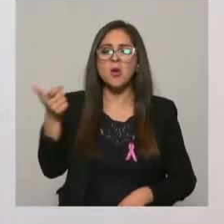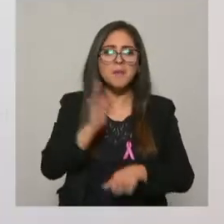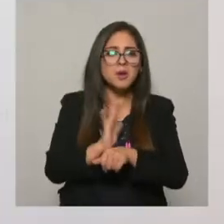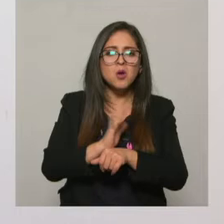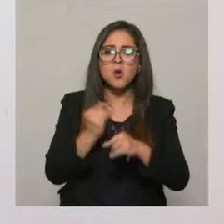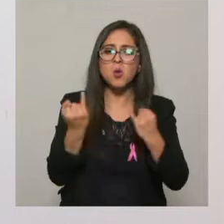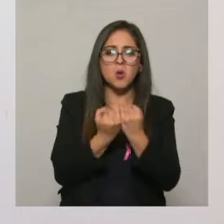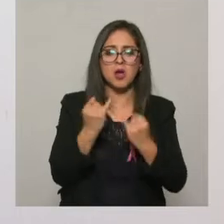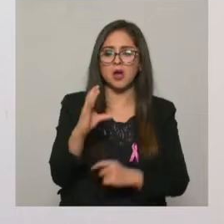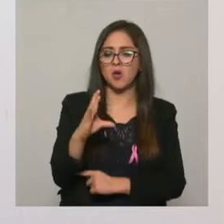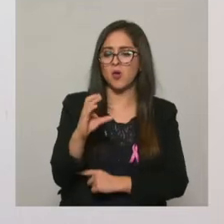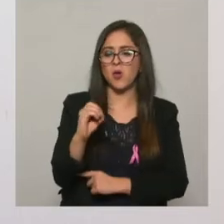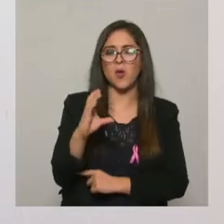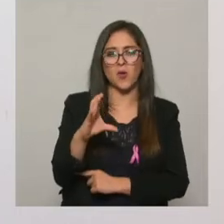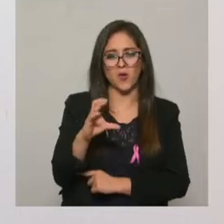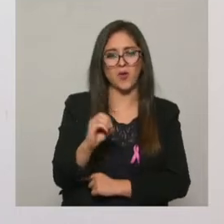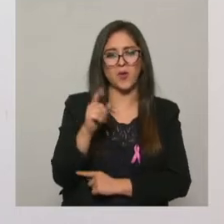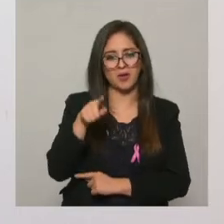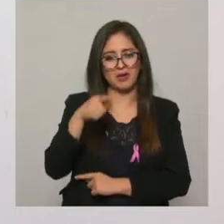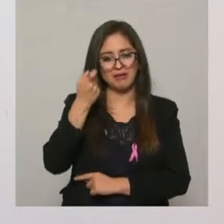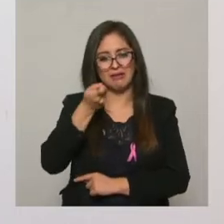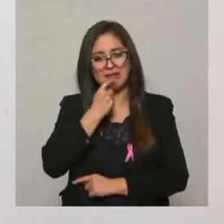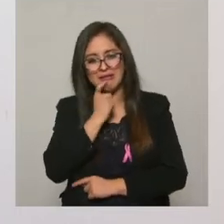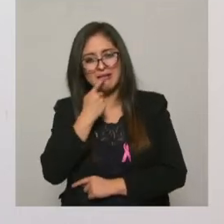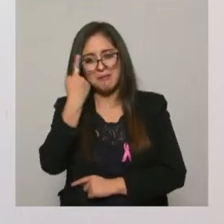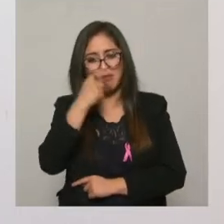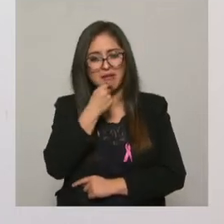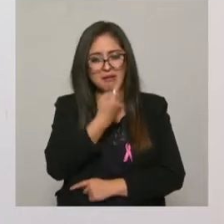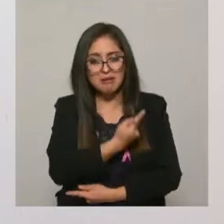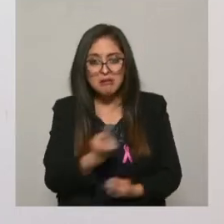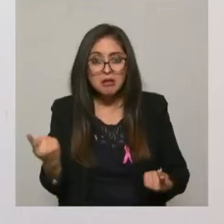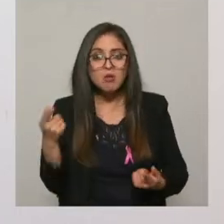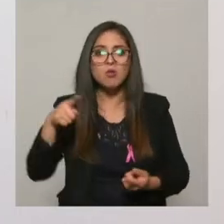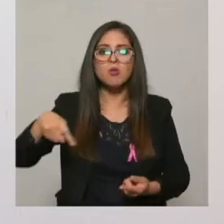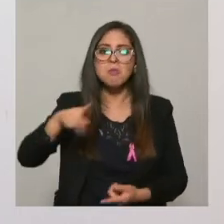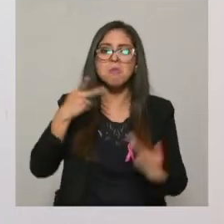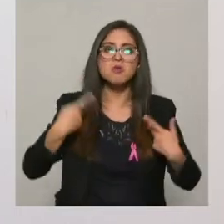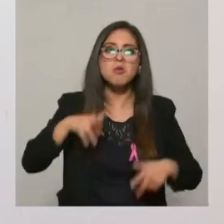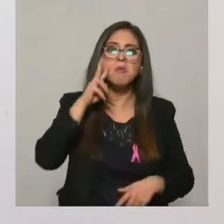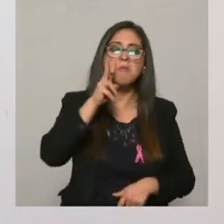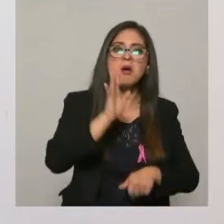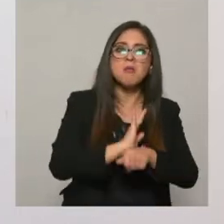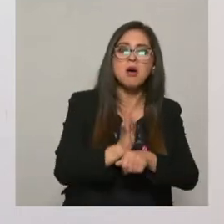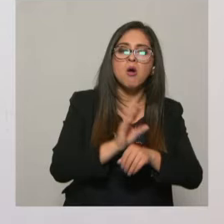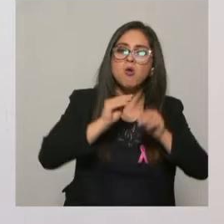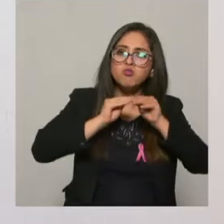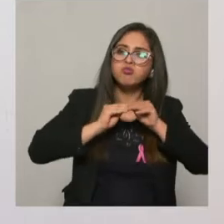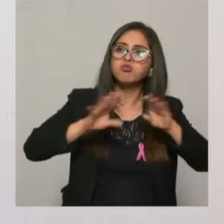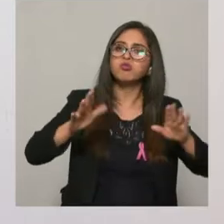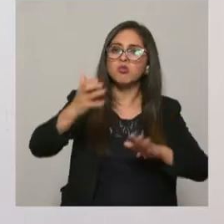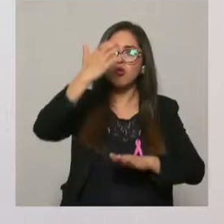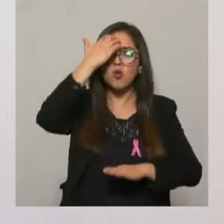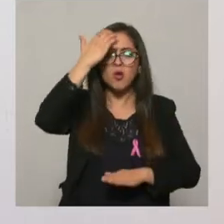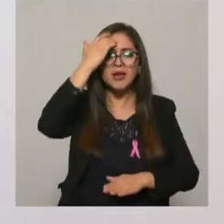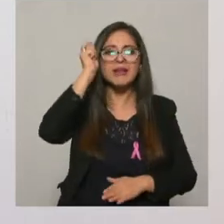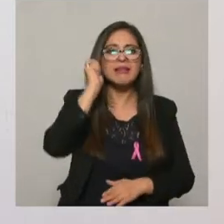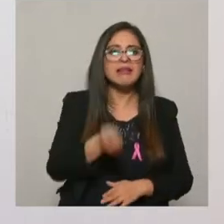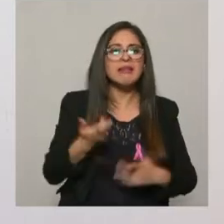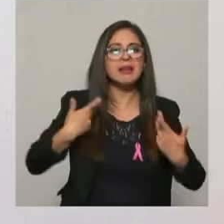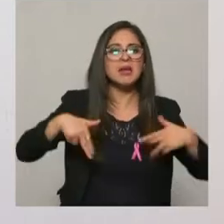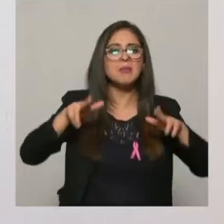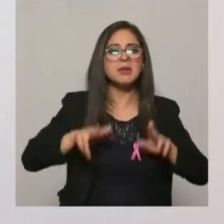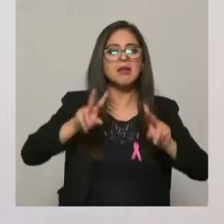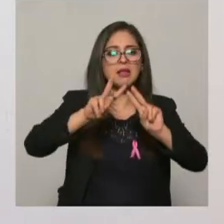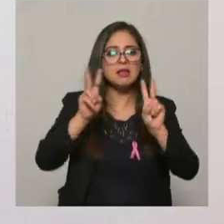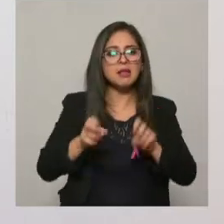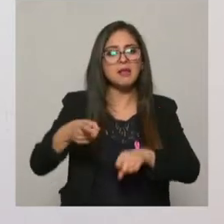han hecho para el mundo ya más conocido esto en torno a Día de Muertos. Pero aquí habría